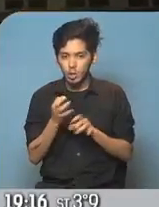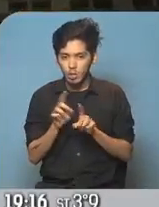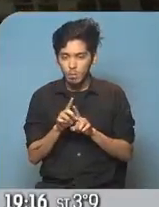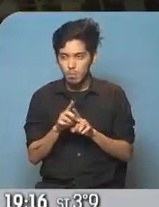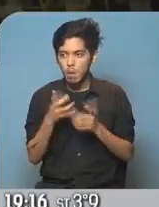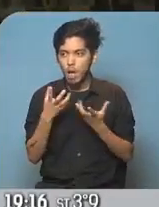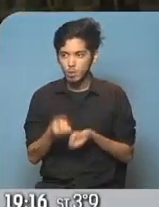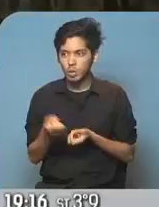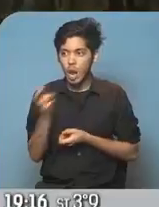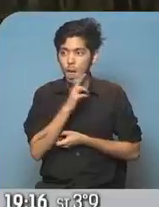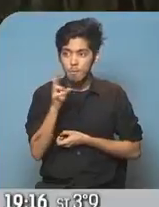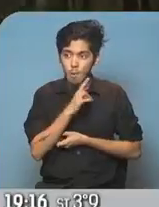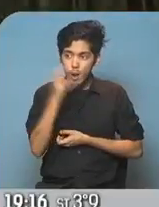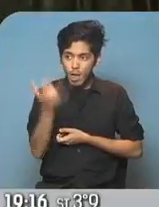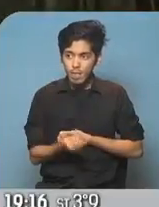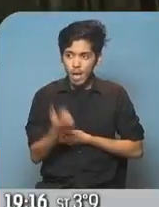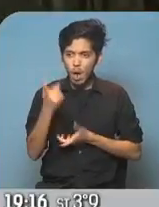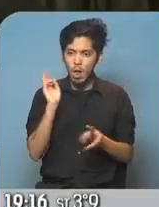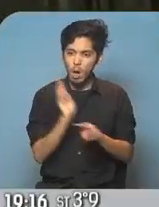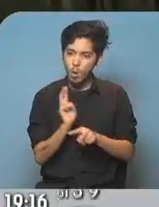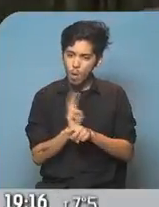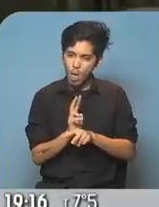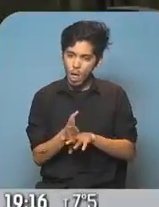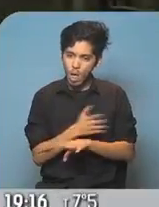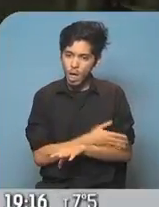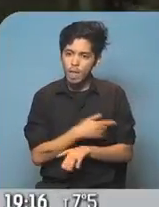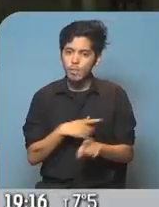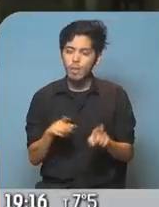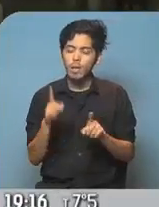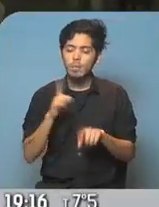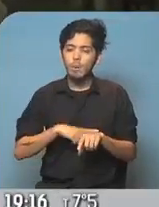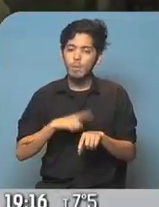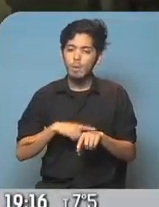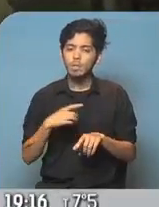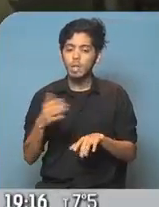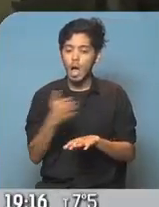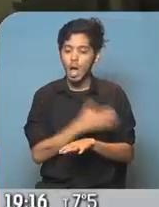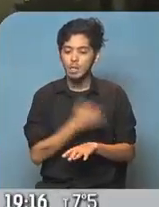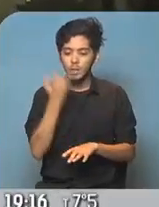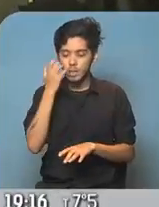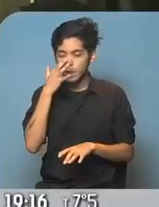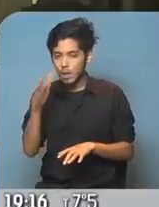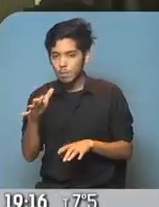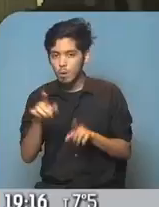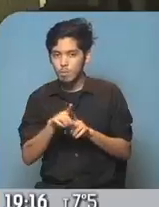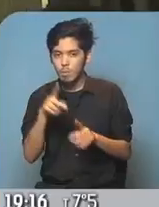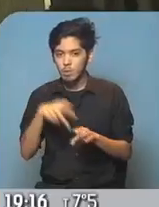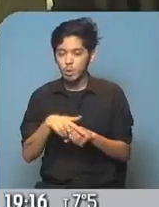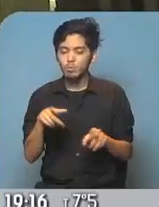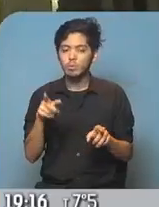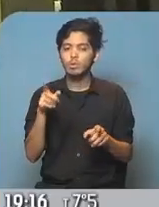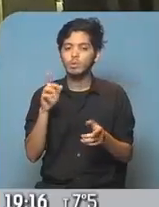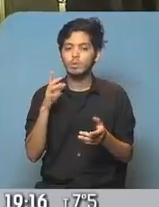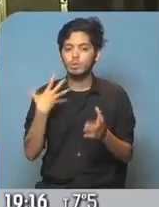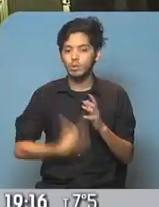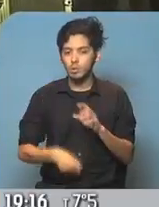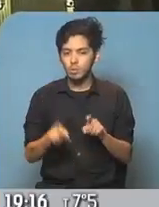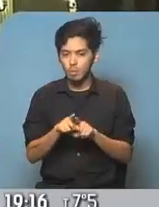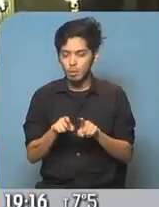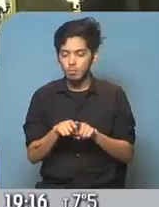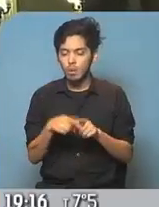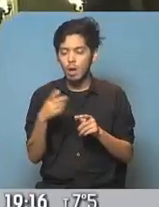mujeres tengan una contención en el momento, antes y posterior a la interrupción voluntaria del embarazo. Se han incorporado